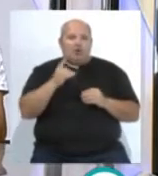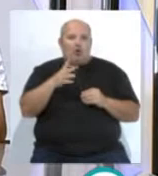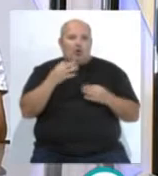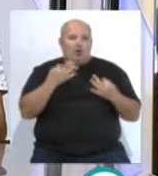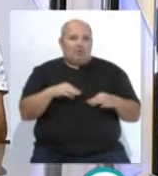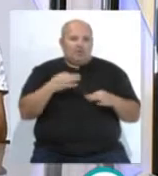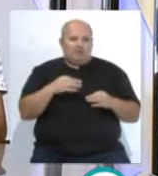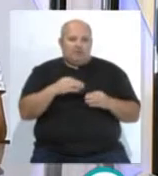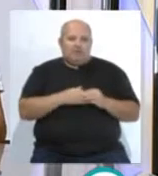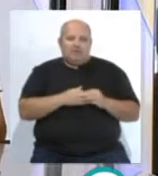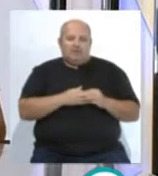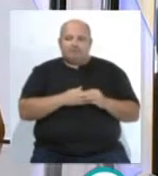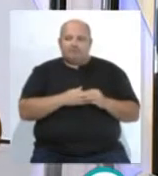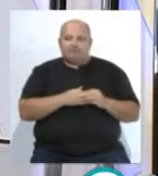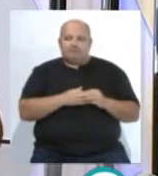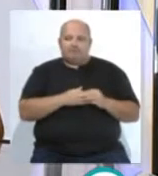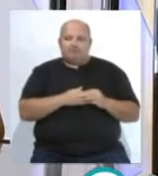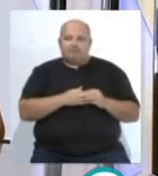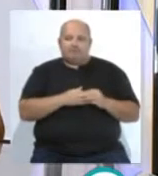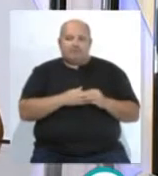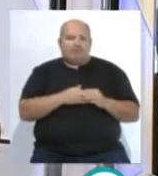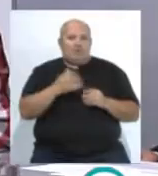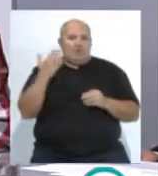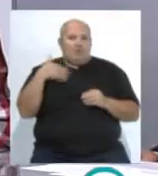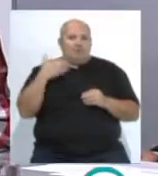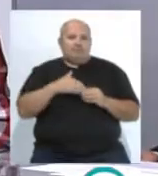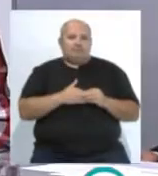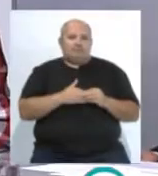dado tanto rollo. Paco, pero cuando tú le marcabas los goles,